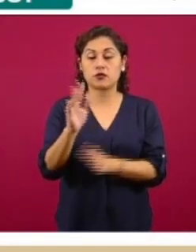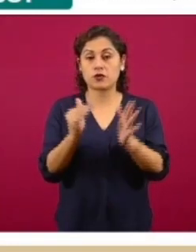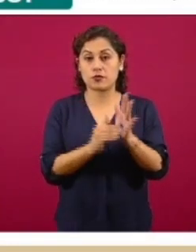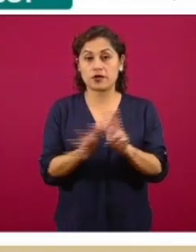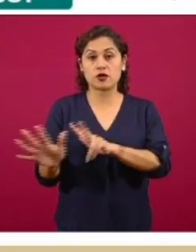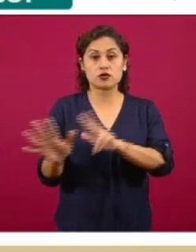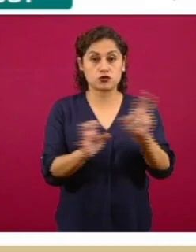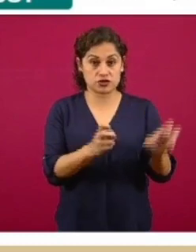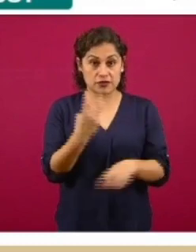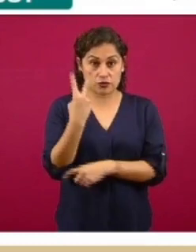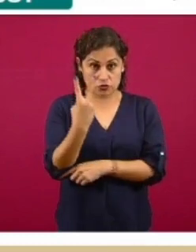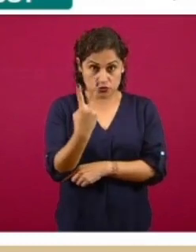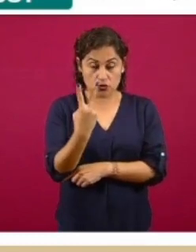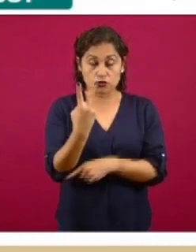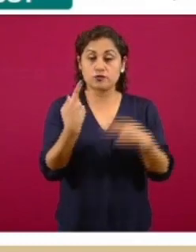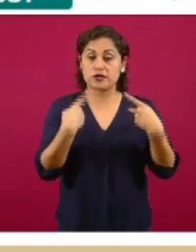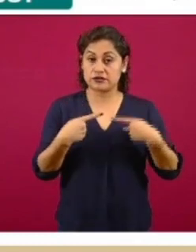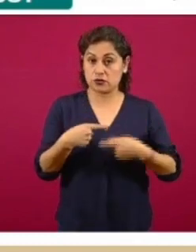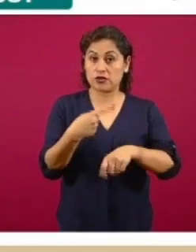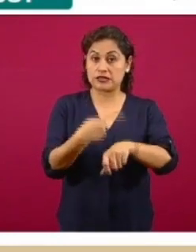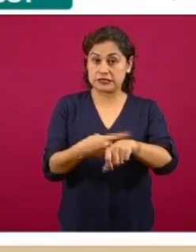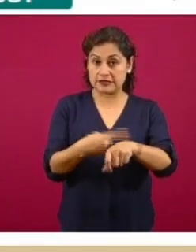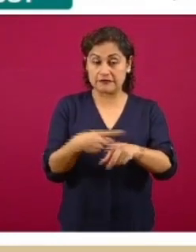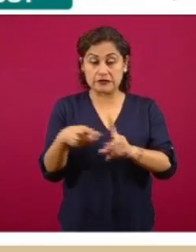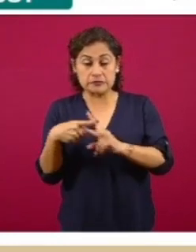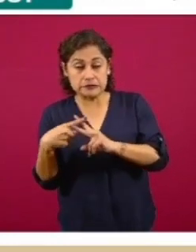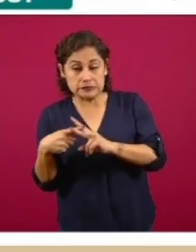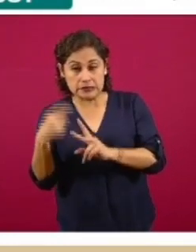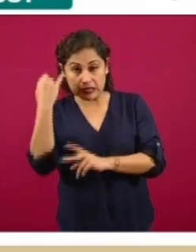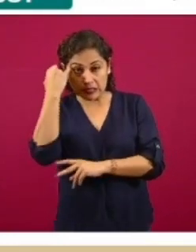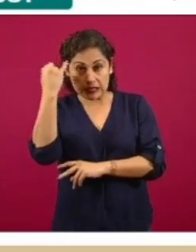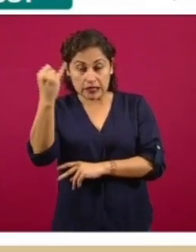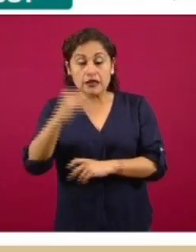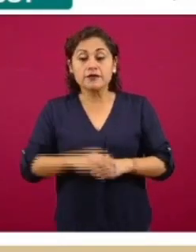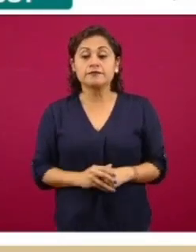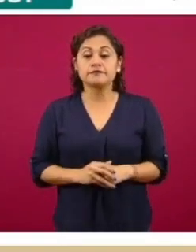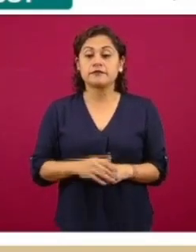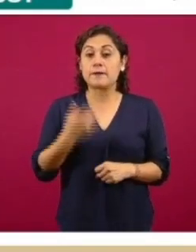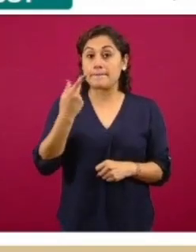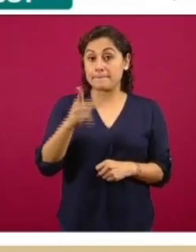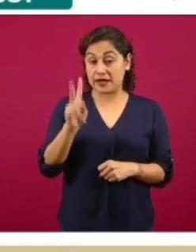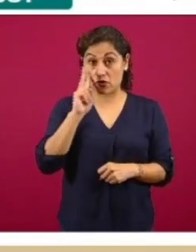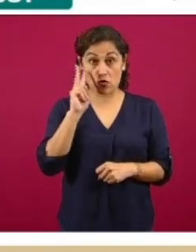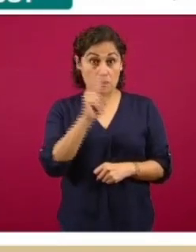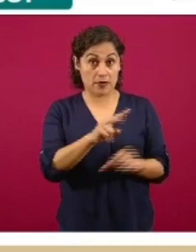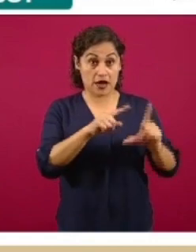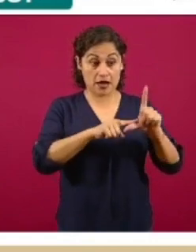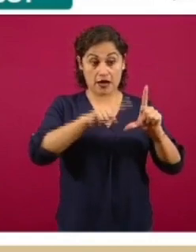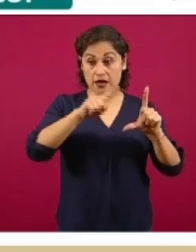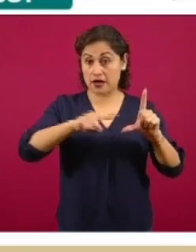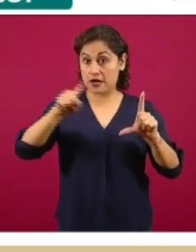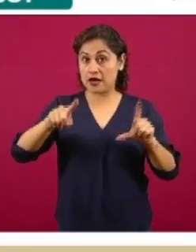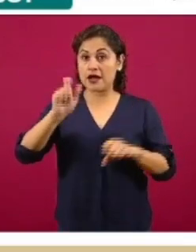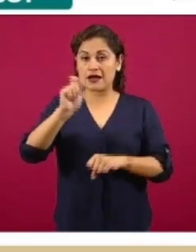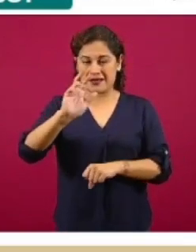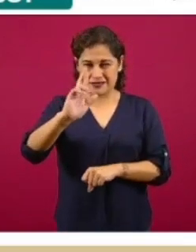1.424.802. Lo que es muy importante en esta gráfica es ver la tendencia. Y recuerden, llegamos a un primer